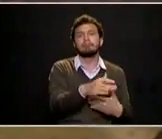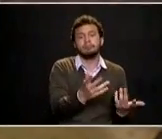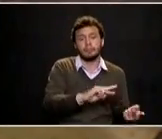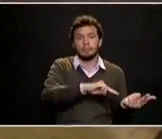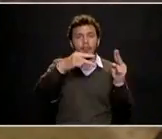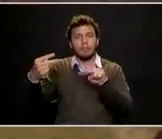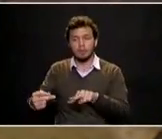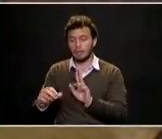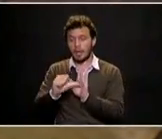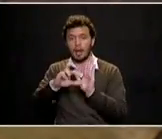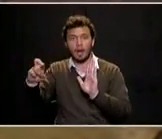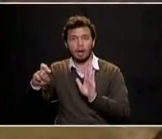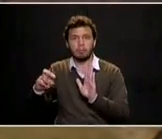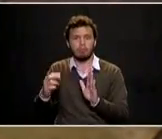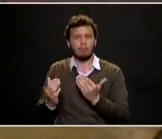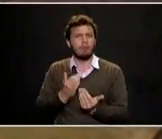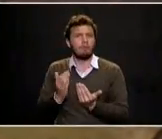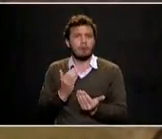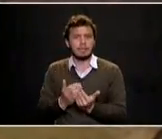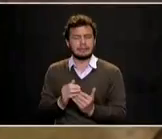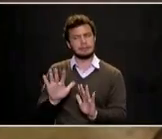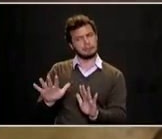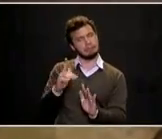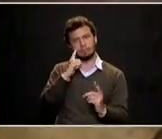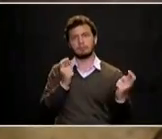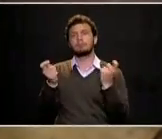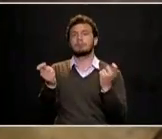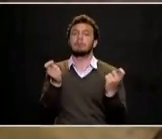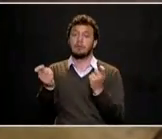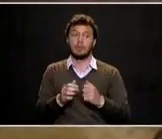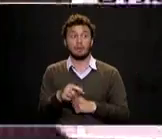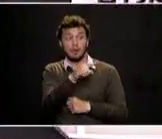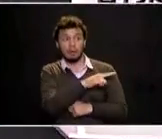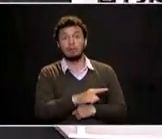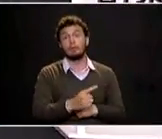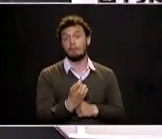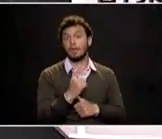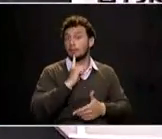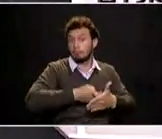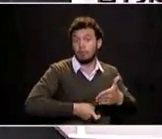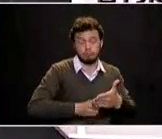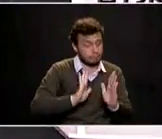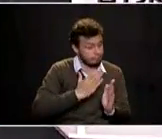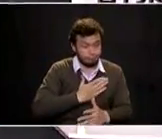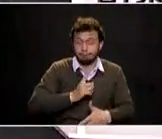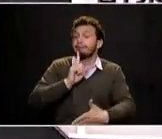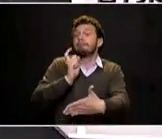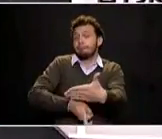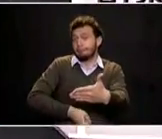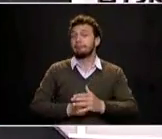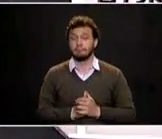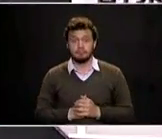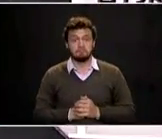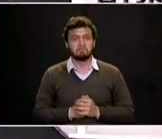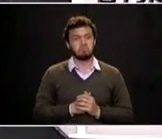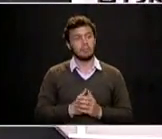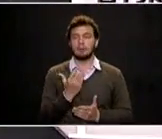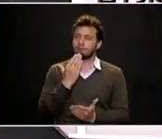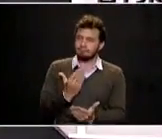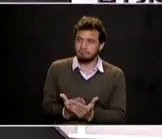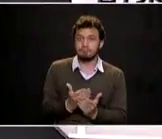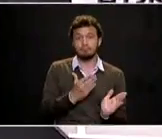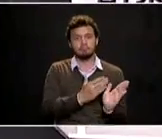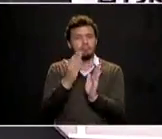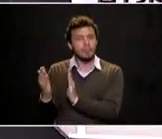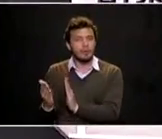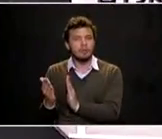podamos formalizar cumpliendo los cupos, pero sancionamos a los que tengamos que sancionar. Candidato Ramos, muchísimas gracias. Ahora el turno es para